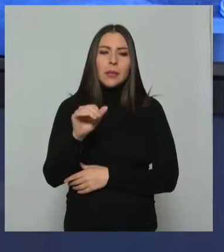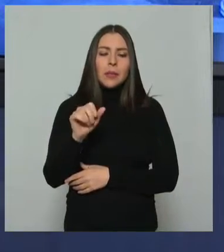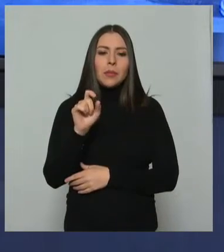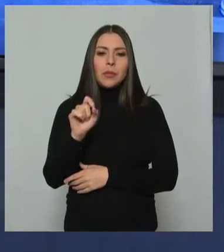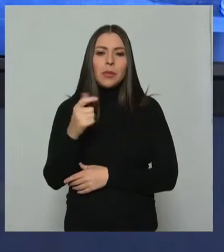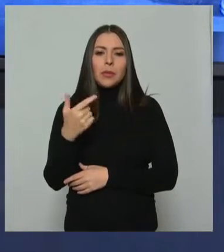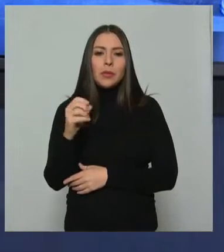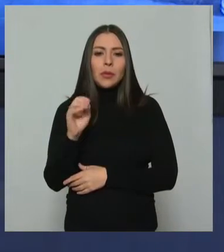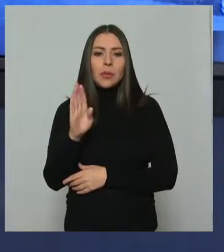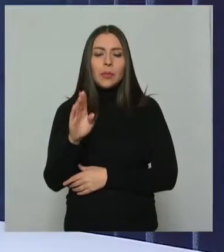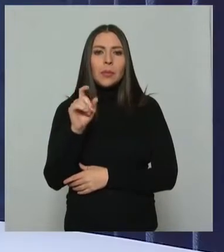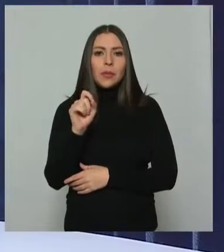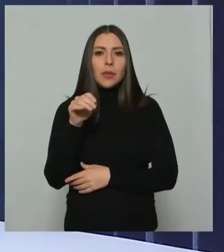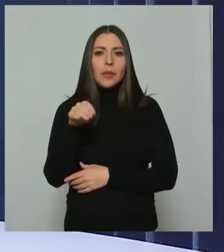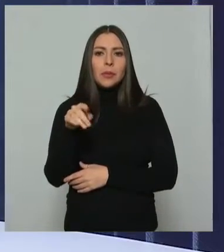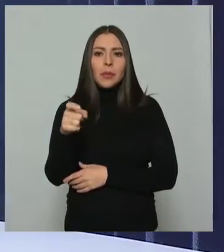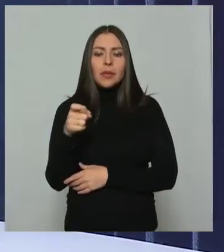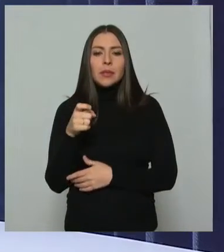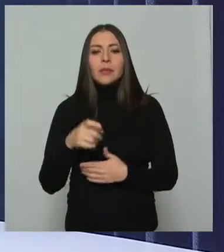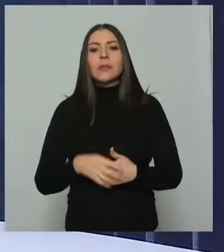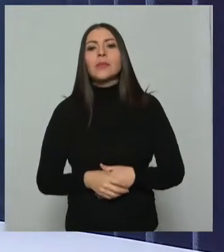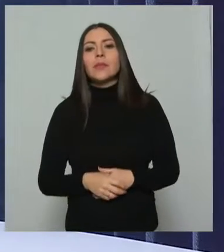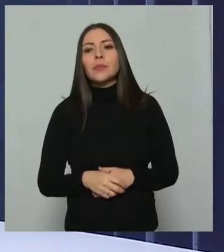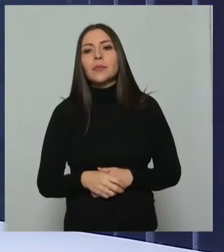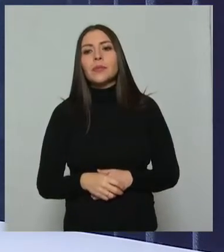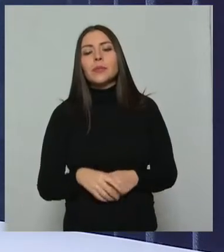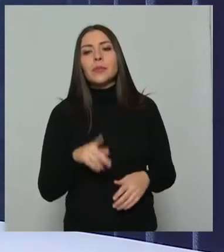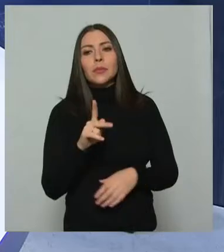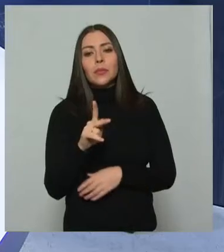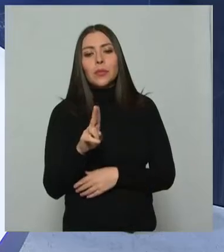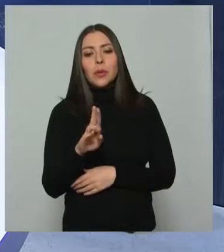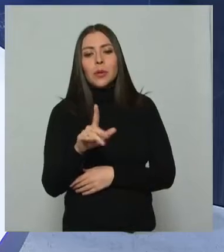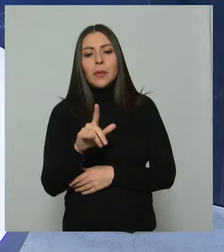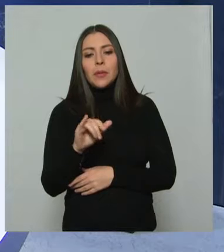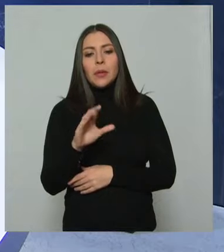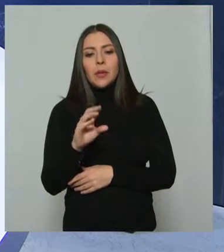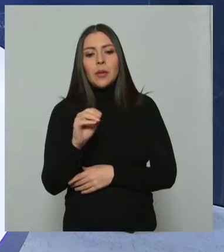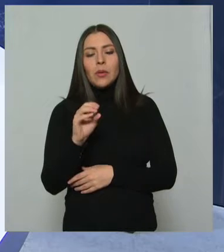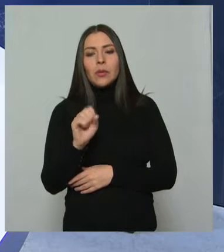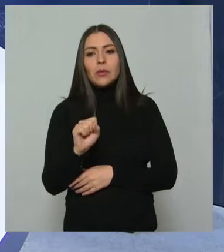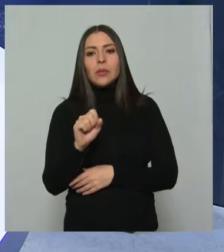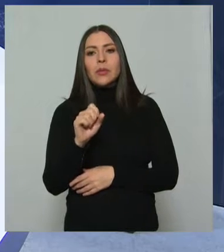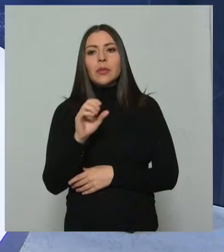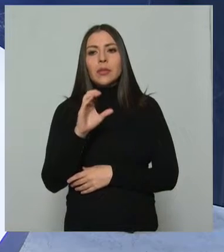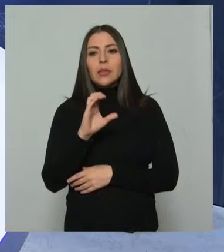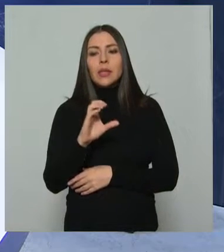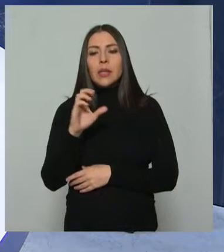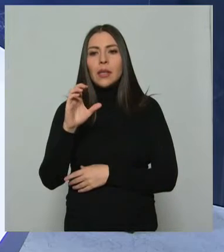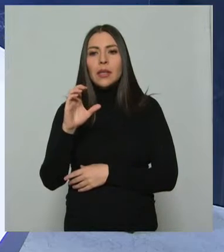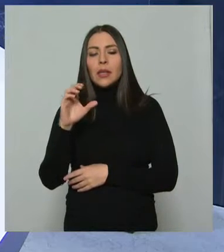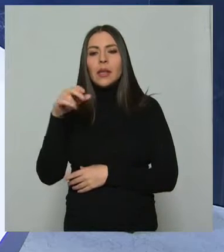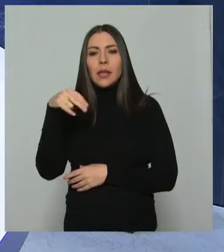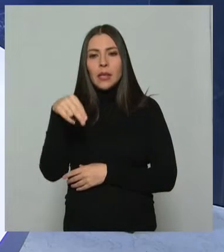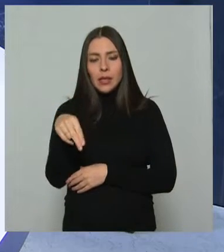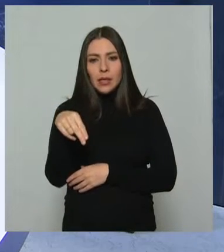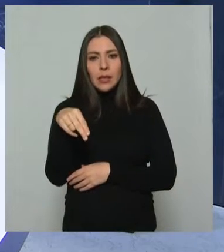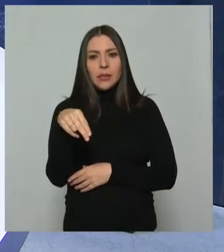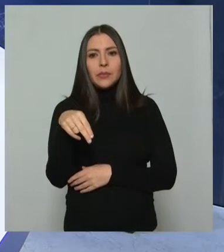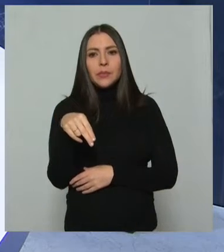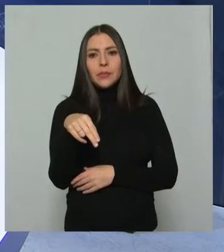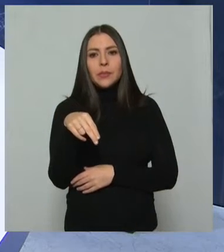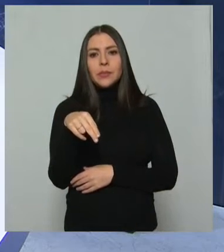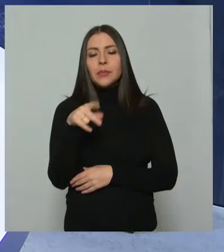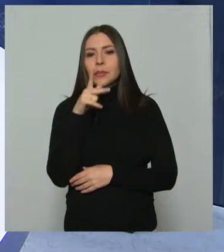públicos.cnteatro@imba.gov.mx. A ver, públicos, Públicos.cn, punto, C de Carlos, N de Nieto,